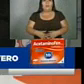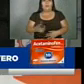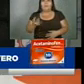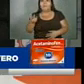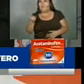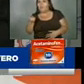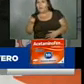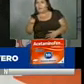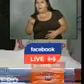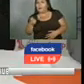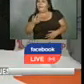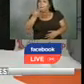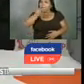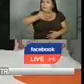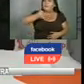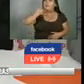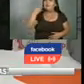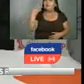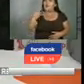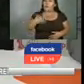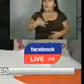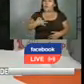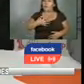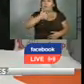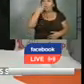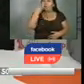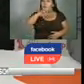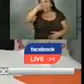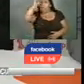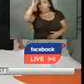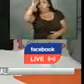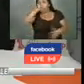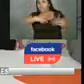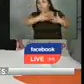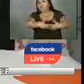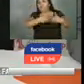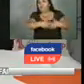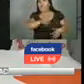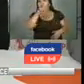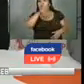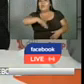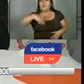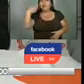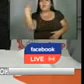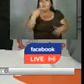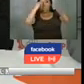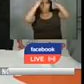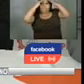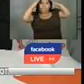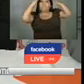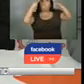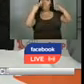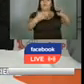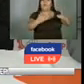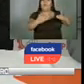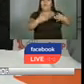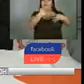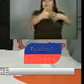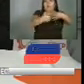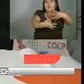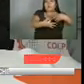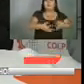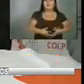activando seriamente y fuertemente la actividad productiva que creo que ahí es donde debería haberse centrado mucho de las políticas